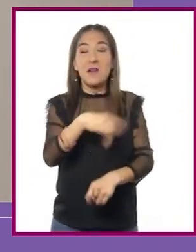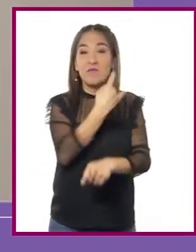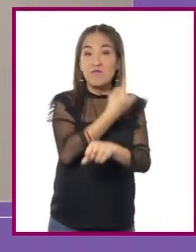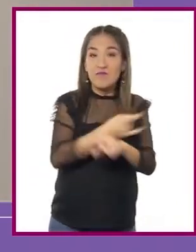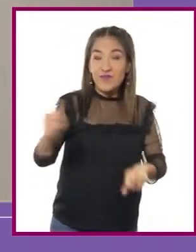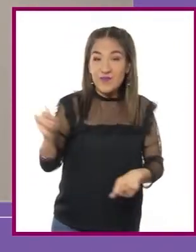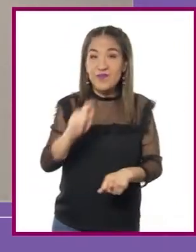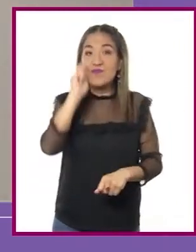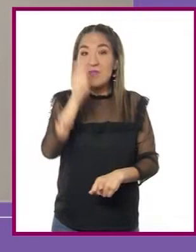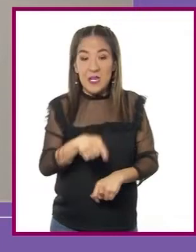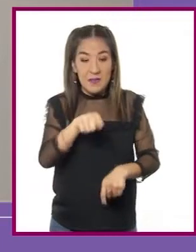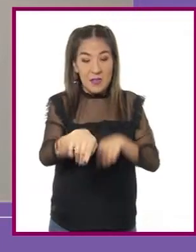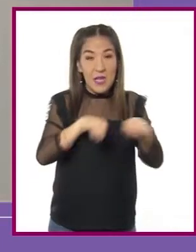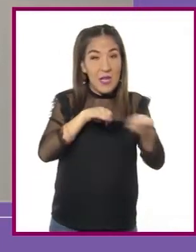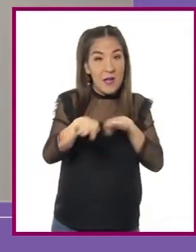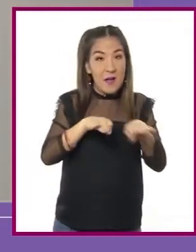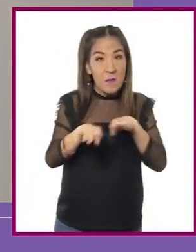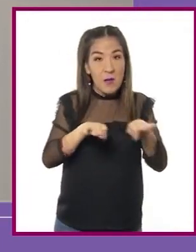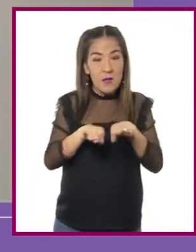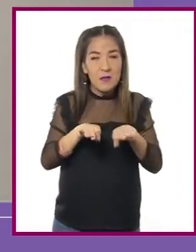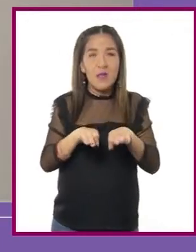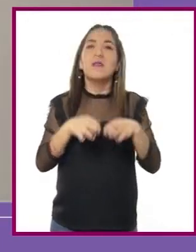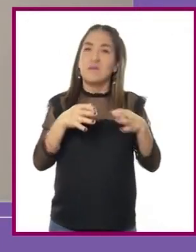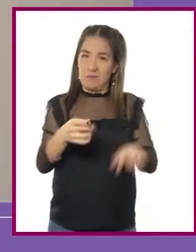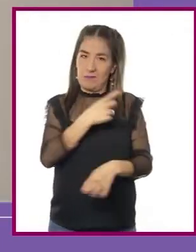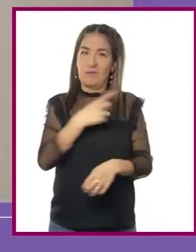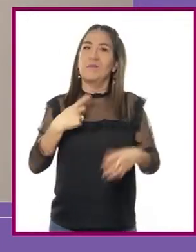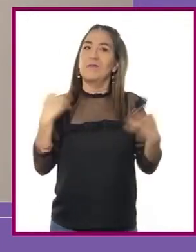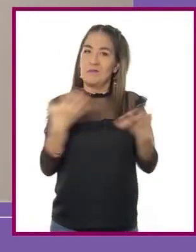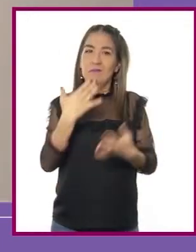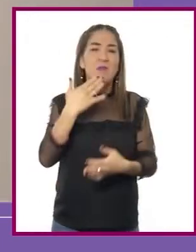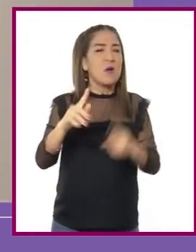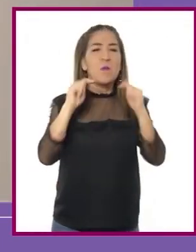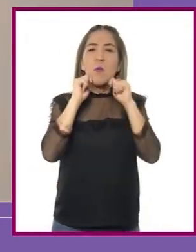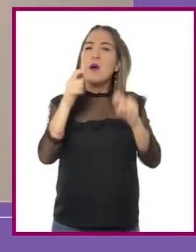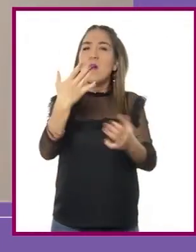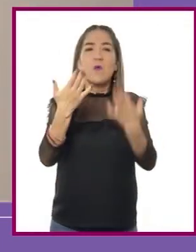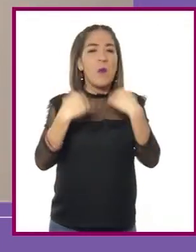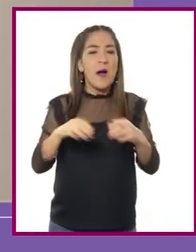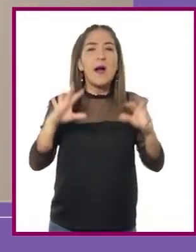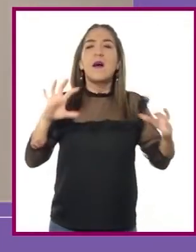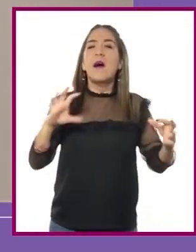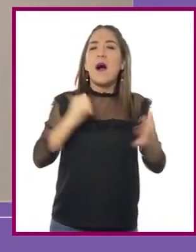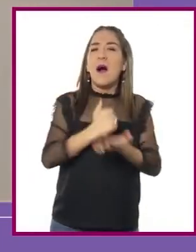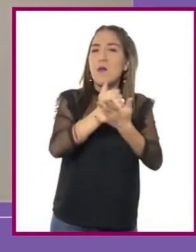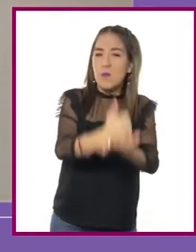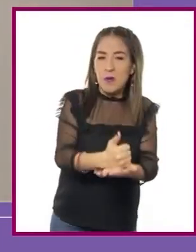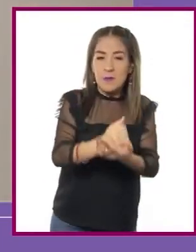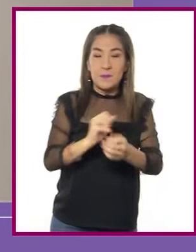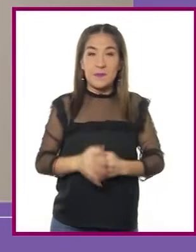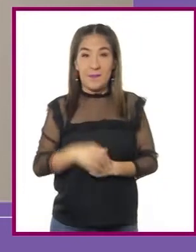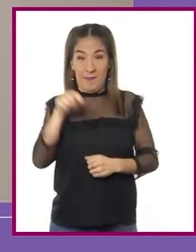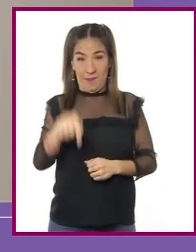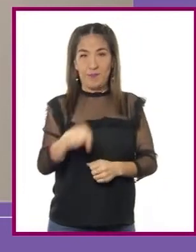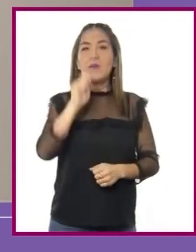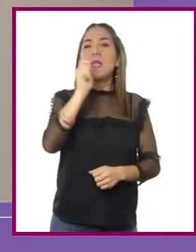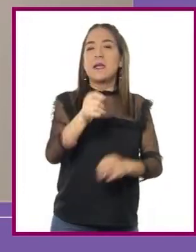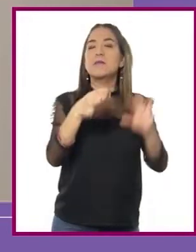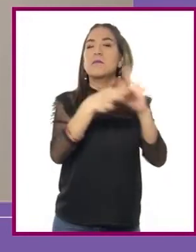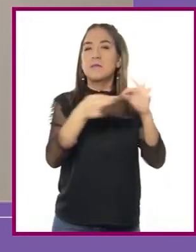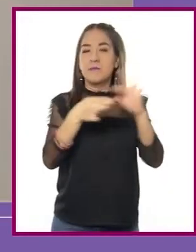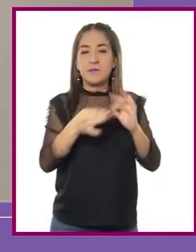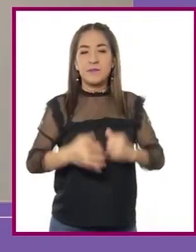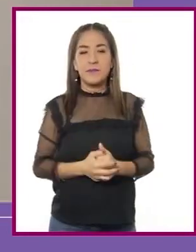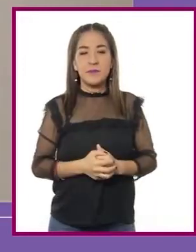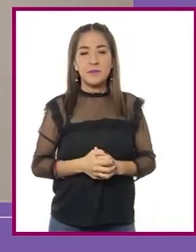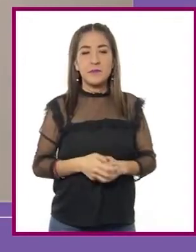de incurrir en el desempeño de sus respectivas funciones. Aquí me gustaría señalar que en